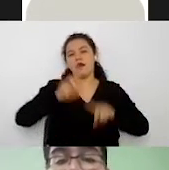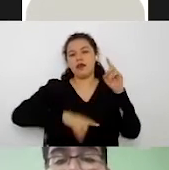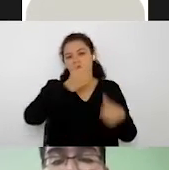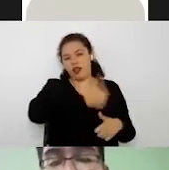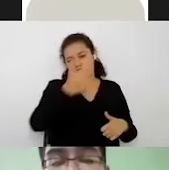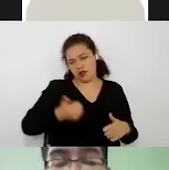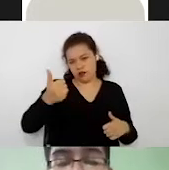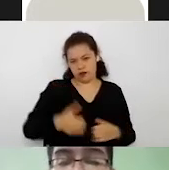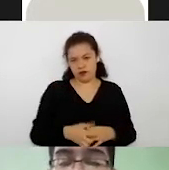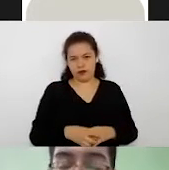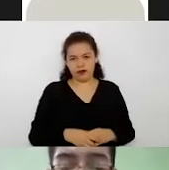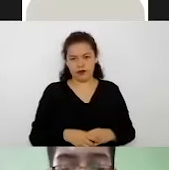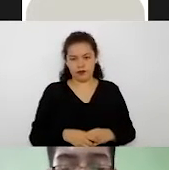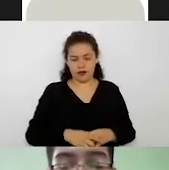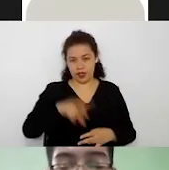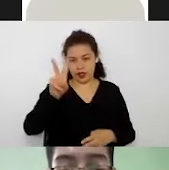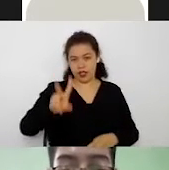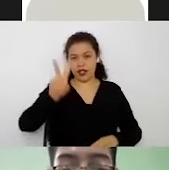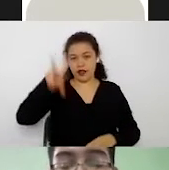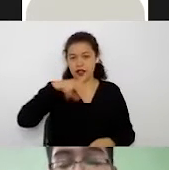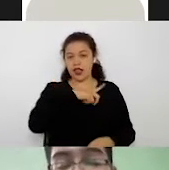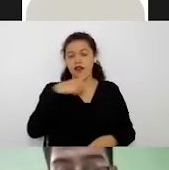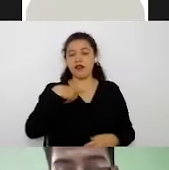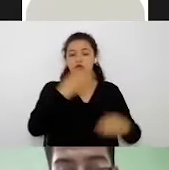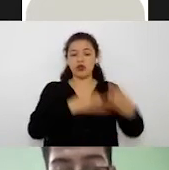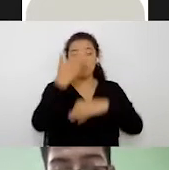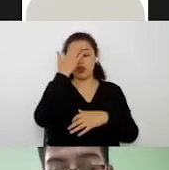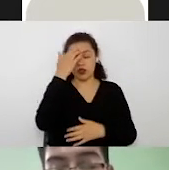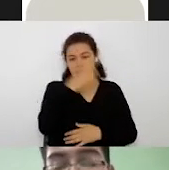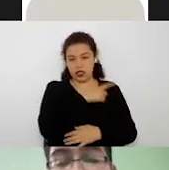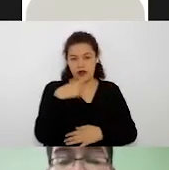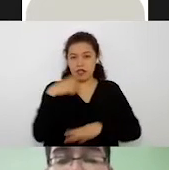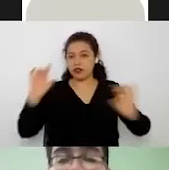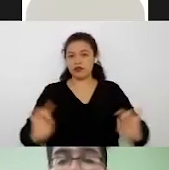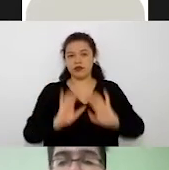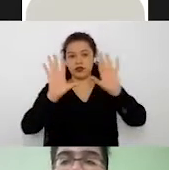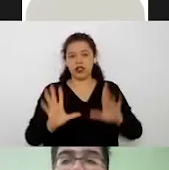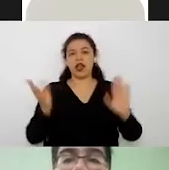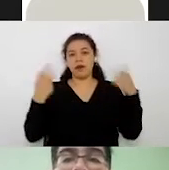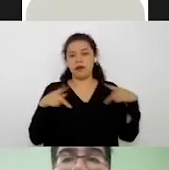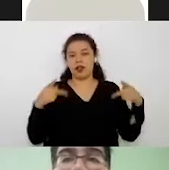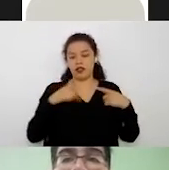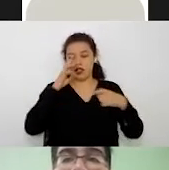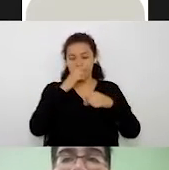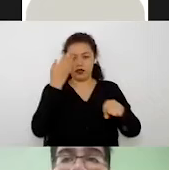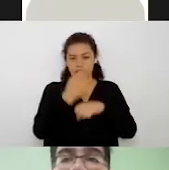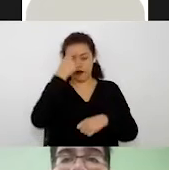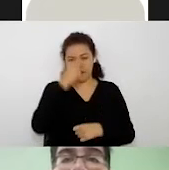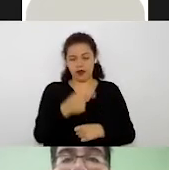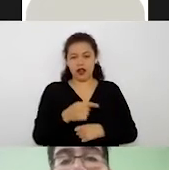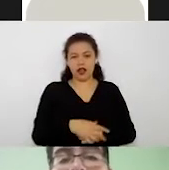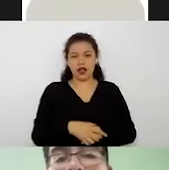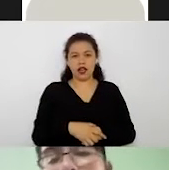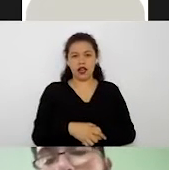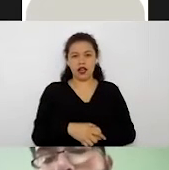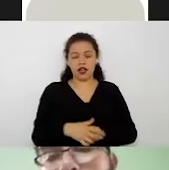que sí es que tenemos que conocer todo y si en dado caso de que la persona que es la responsable de